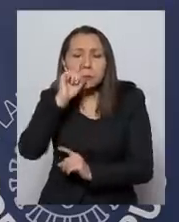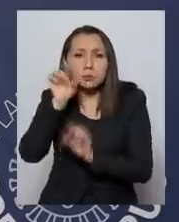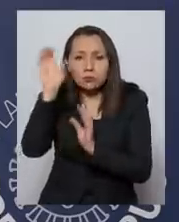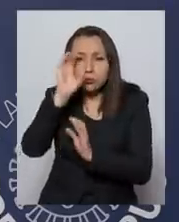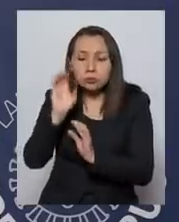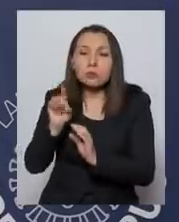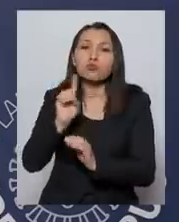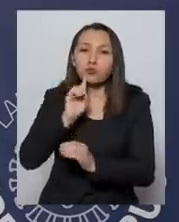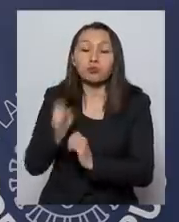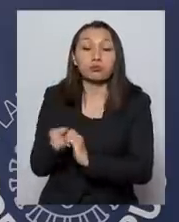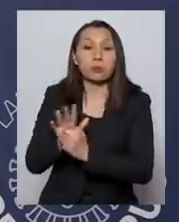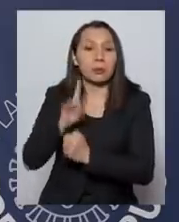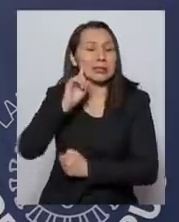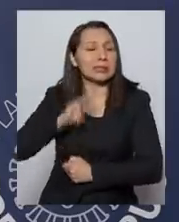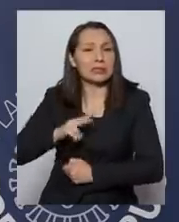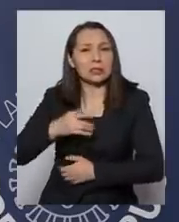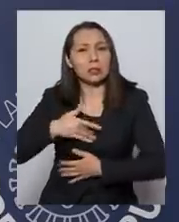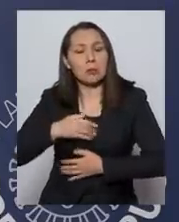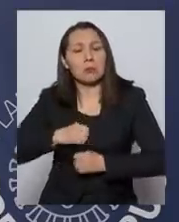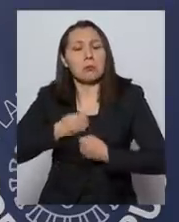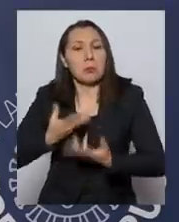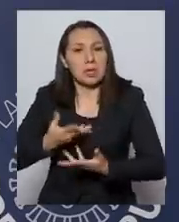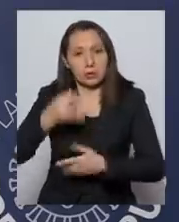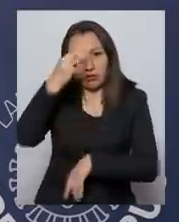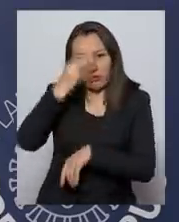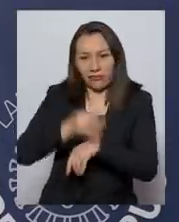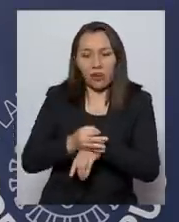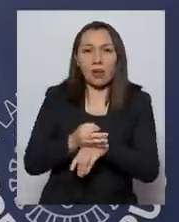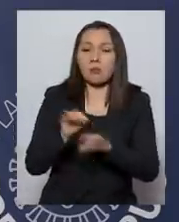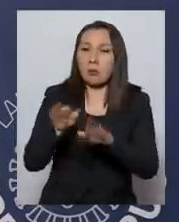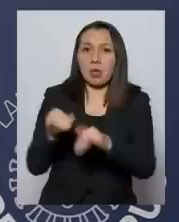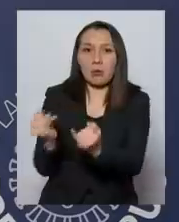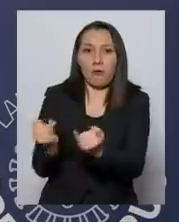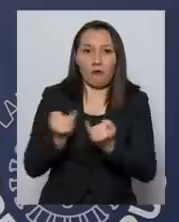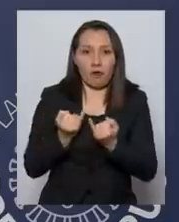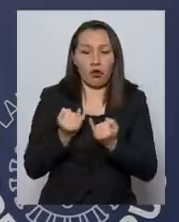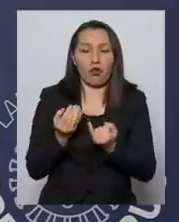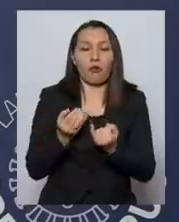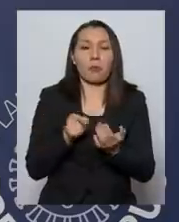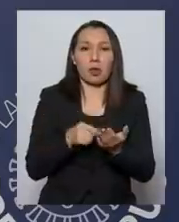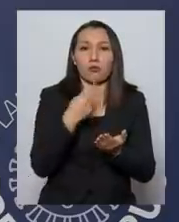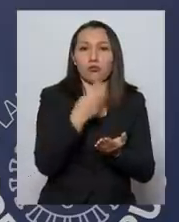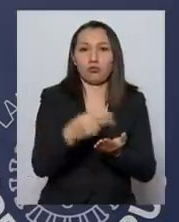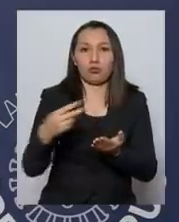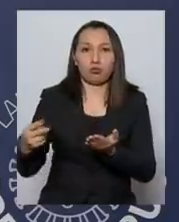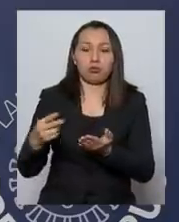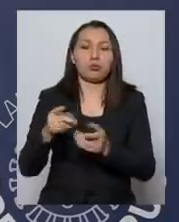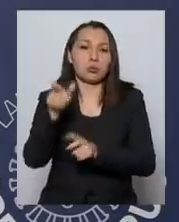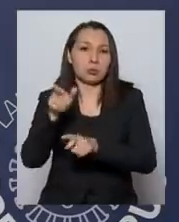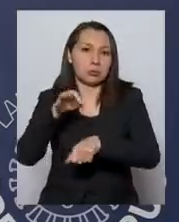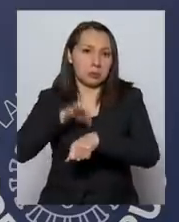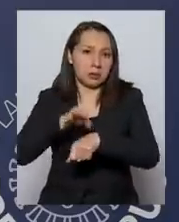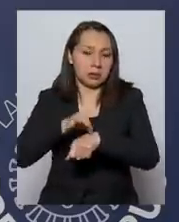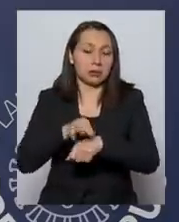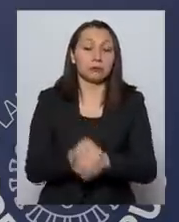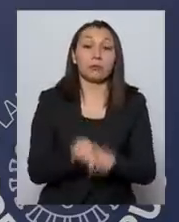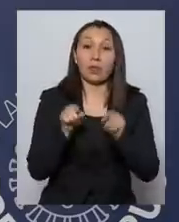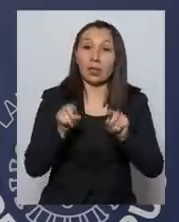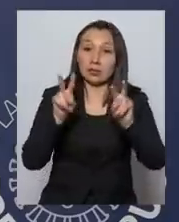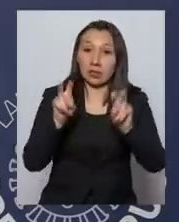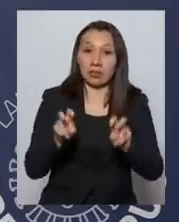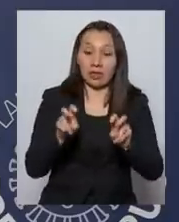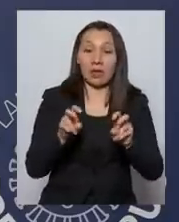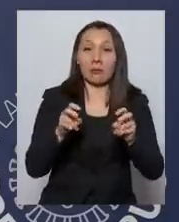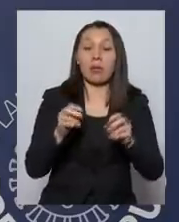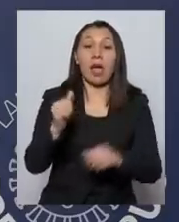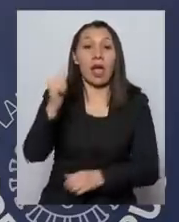PCR, pero que no tenían síntomas según el reporte que nos entregaron sus tratantes. Esto representa